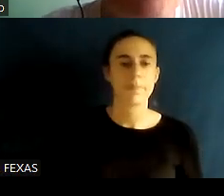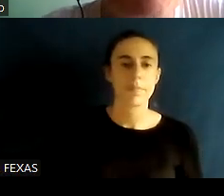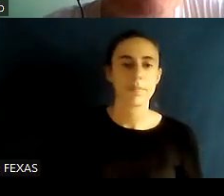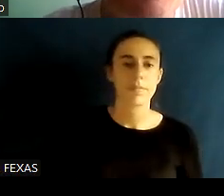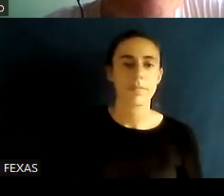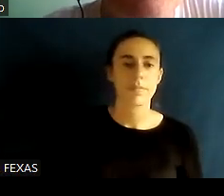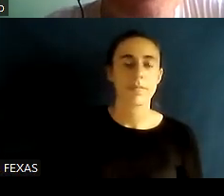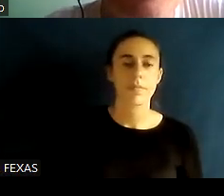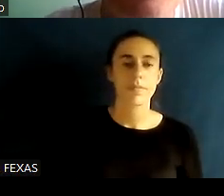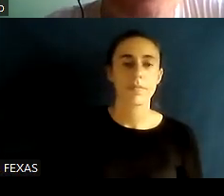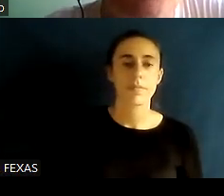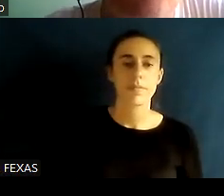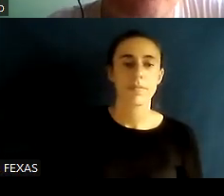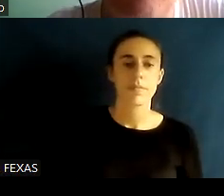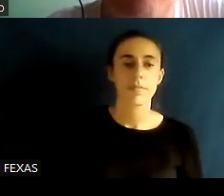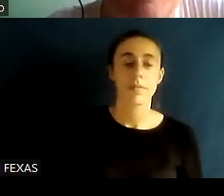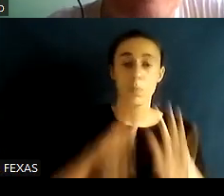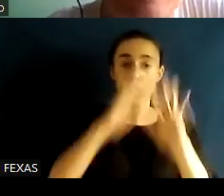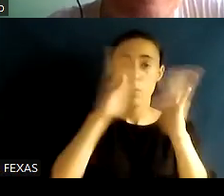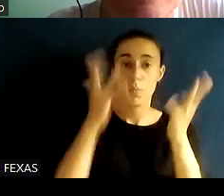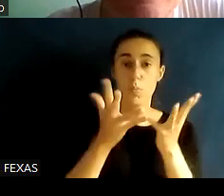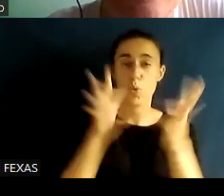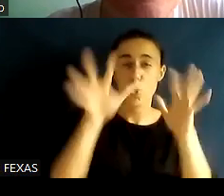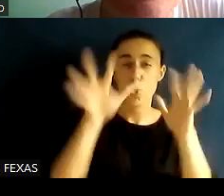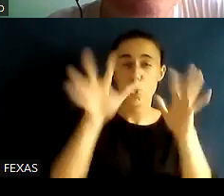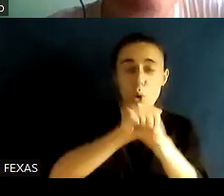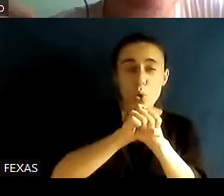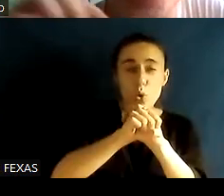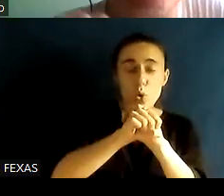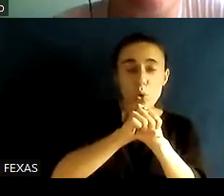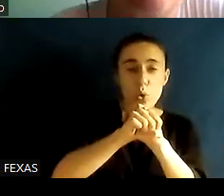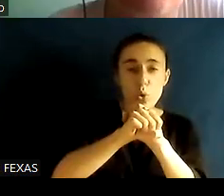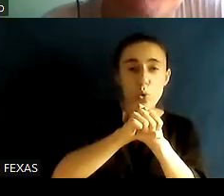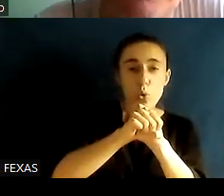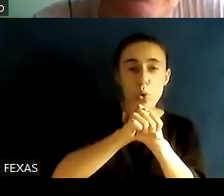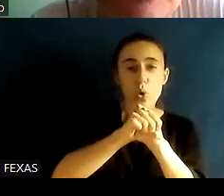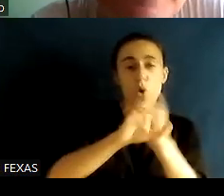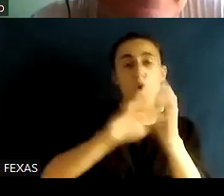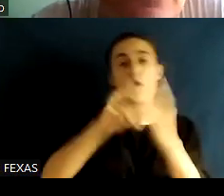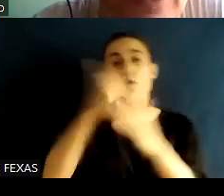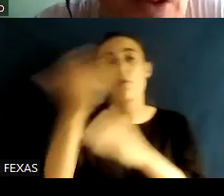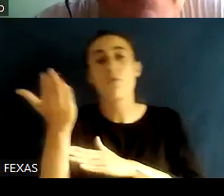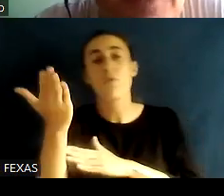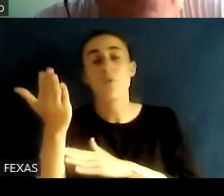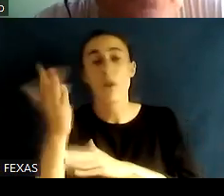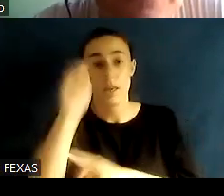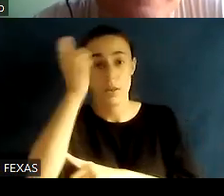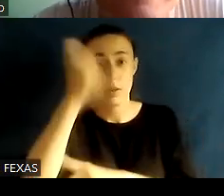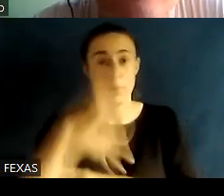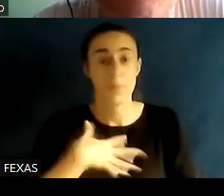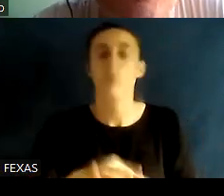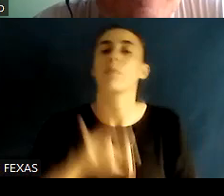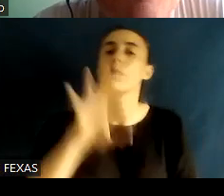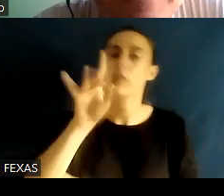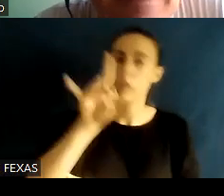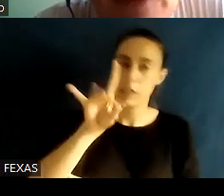¿Tenemos alguna opción de salir de este mundo oscuro? Pues la verdad es que sí, porque hasta un 80% de los pacientes con síndrome depresivo